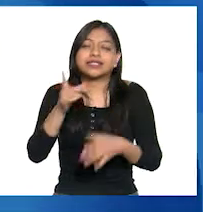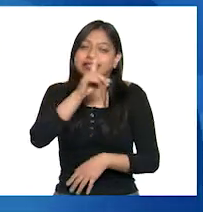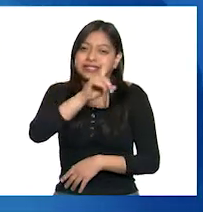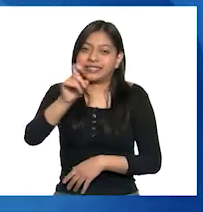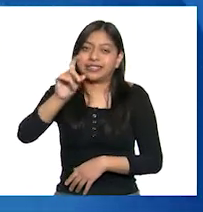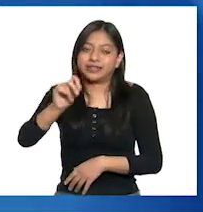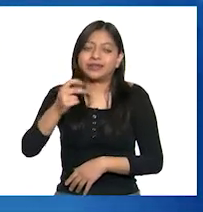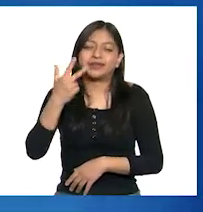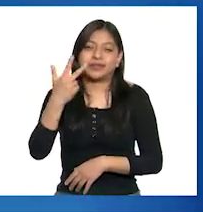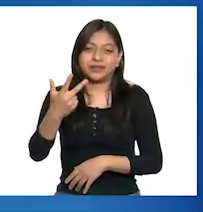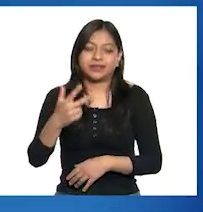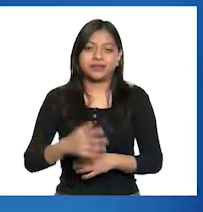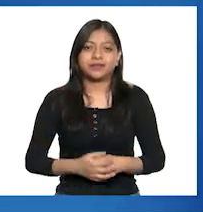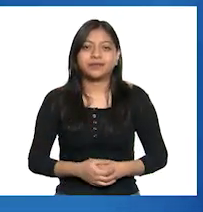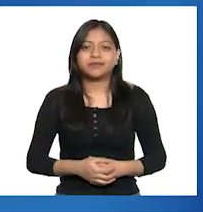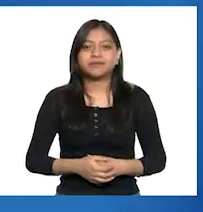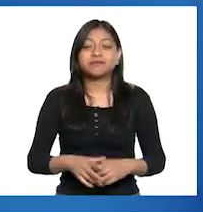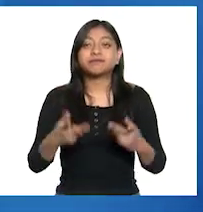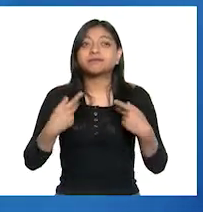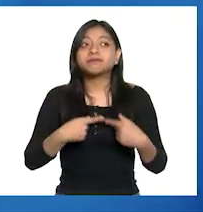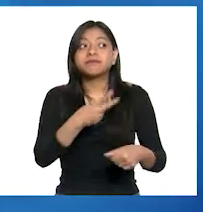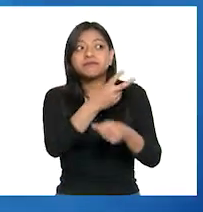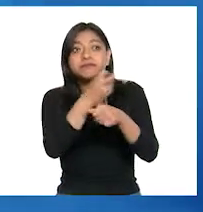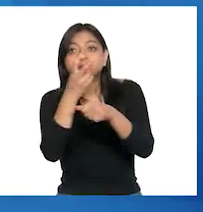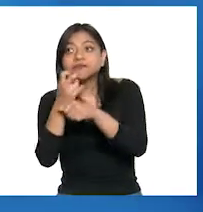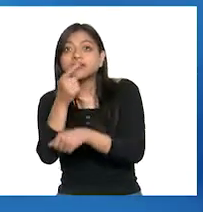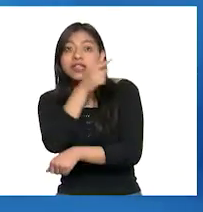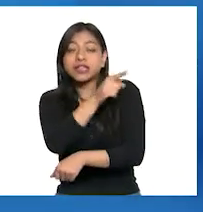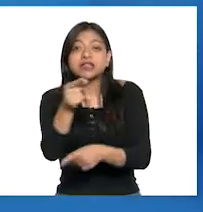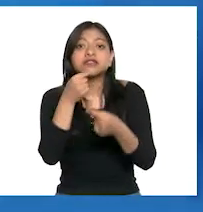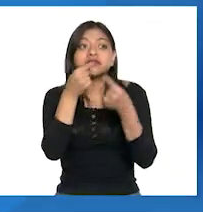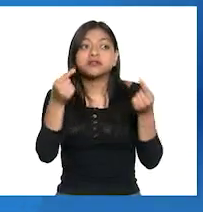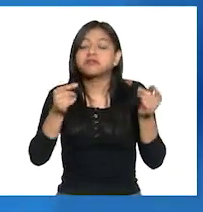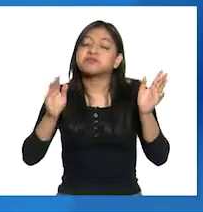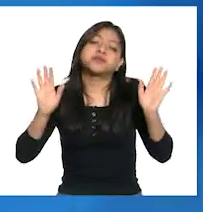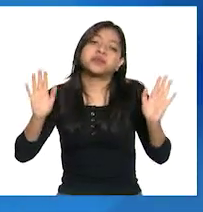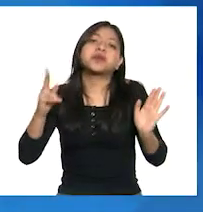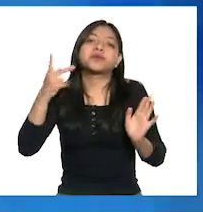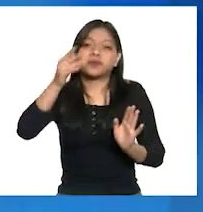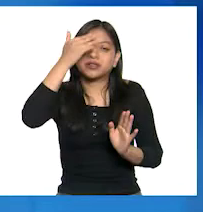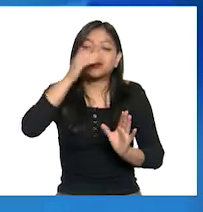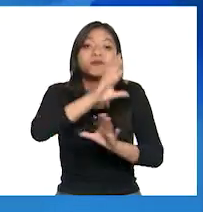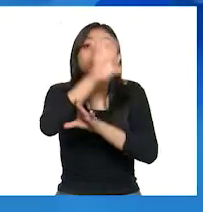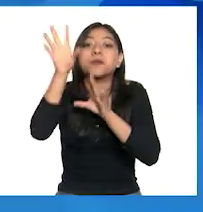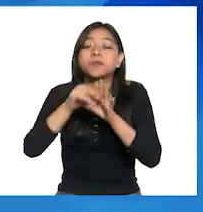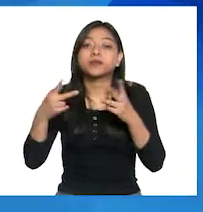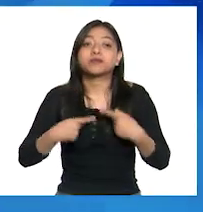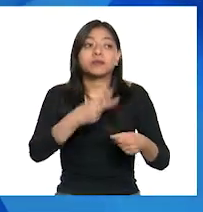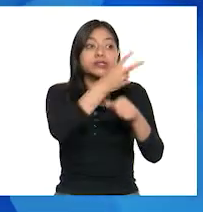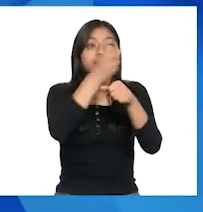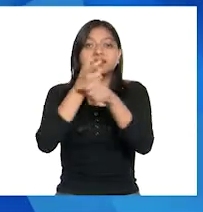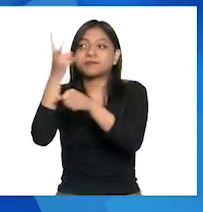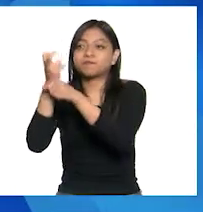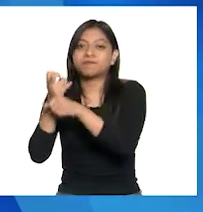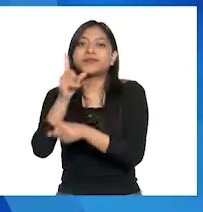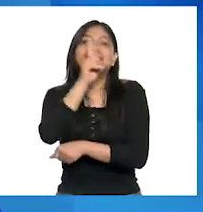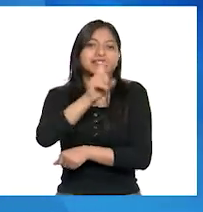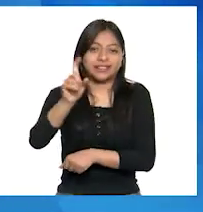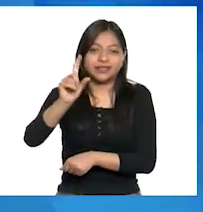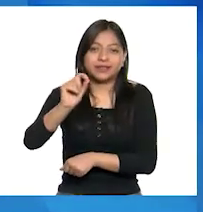tres maestras. No sabemos si las 9 personas también son alumnas y alumnos. Exacto, bueno, no nos los especifican eso. 128 personas. Uh-huh.